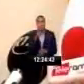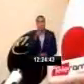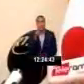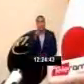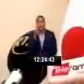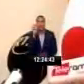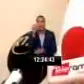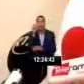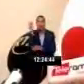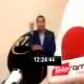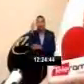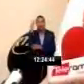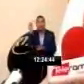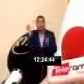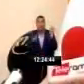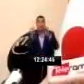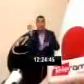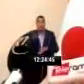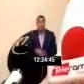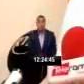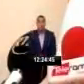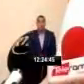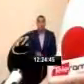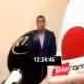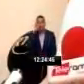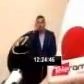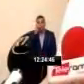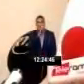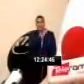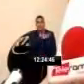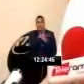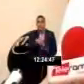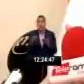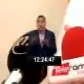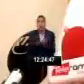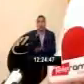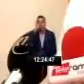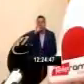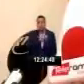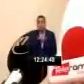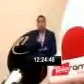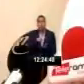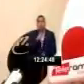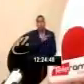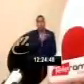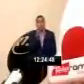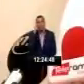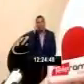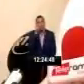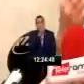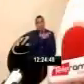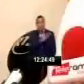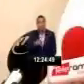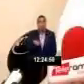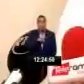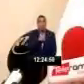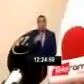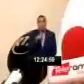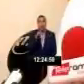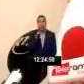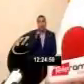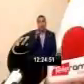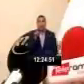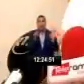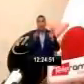42 ambulancias atacadas, un rastrillo militar, escuelas de policía, una universidad militar. Nosotros tenemos